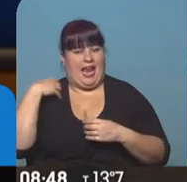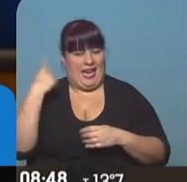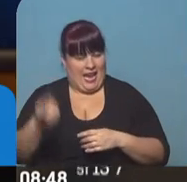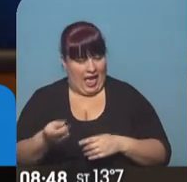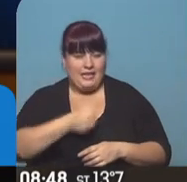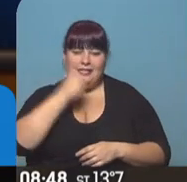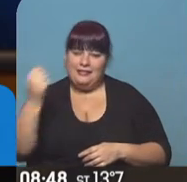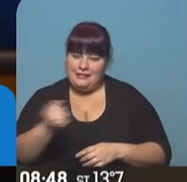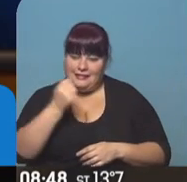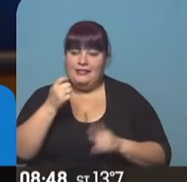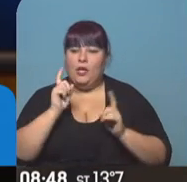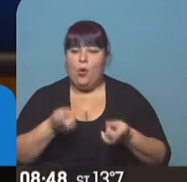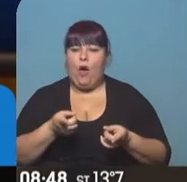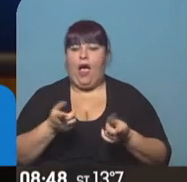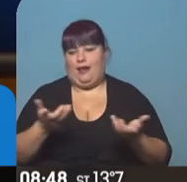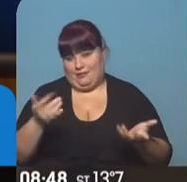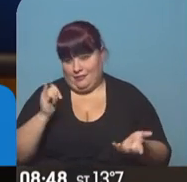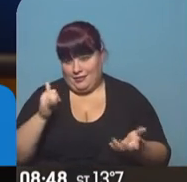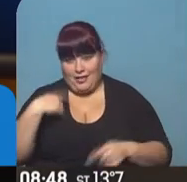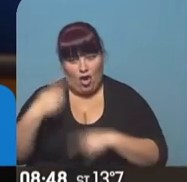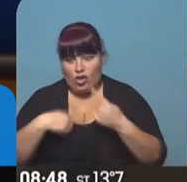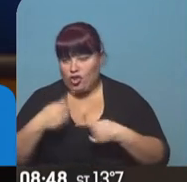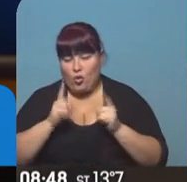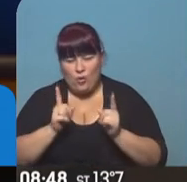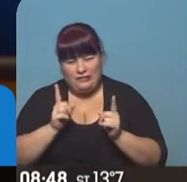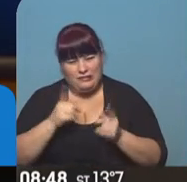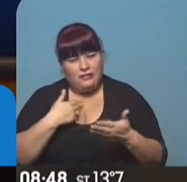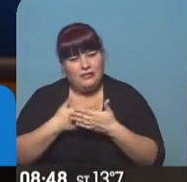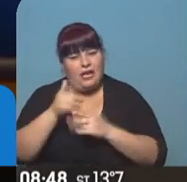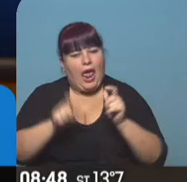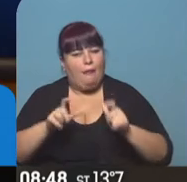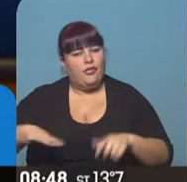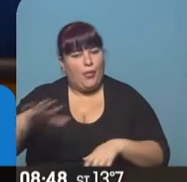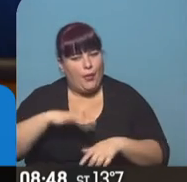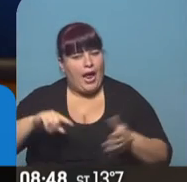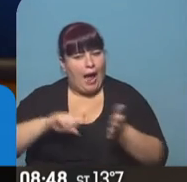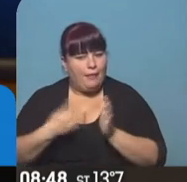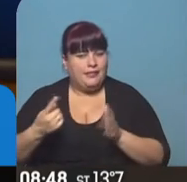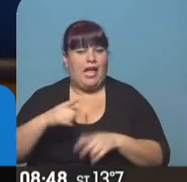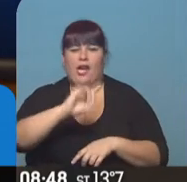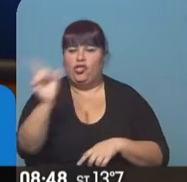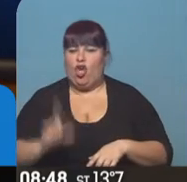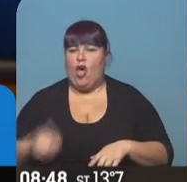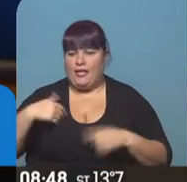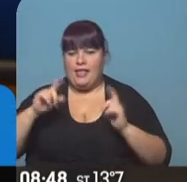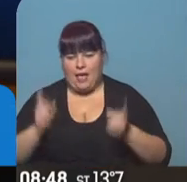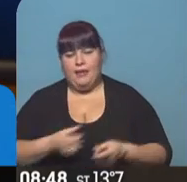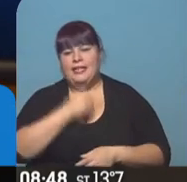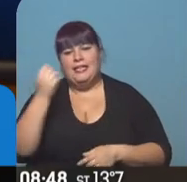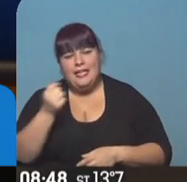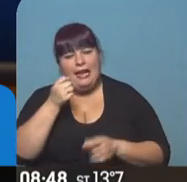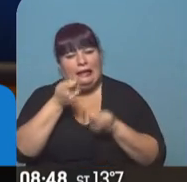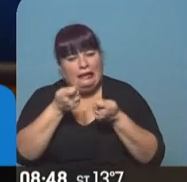intentando obviamente seguir permanentemente cerca de los vecinos en la ciudad y en todo el país intentando